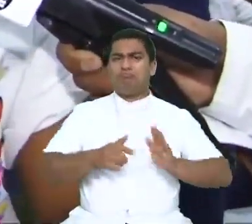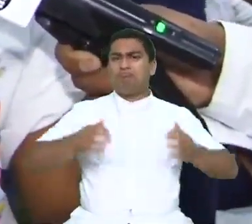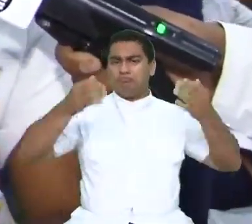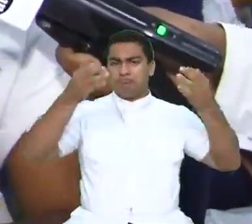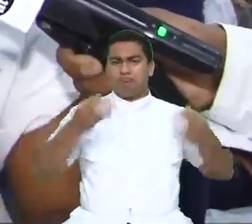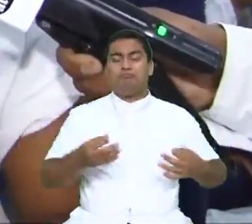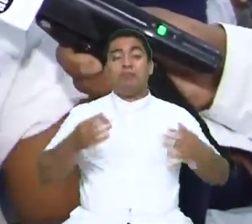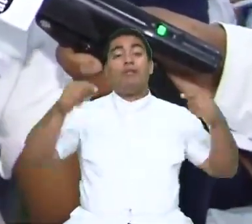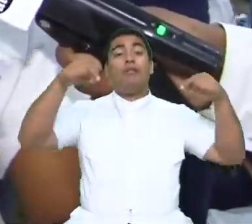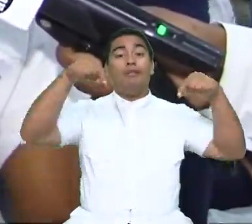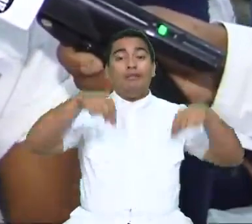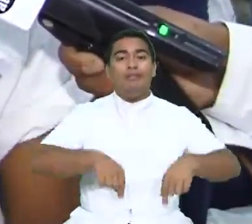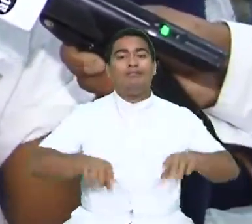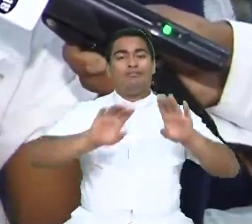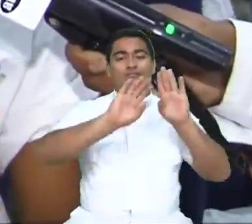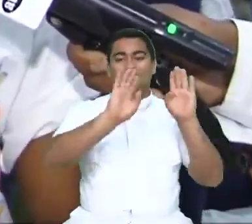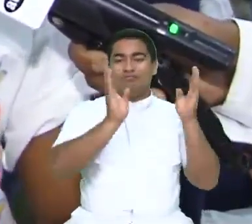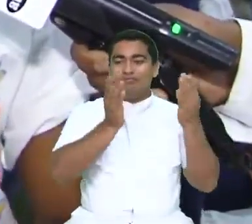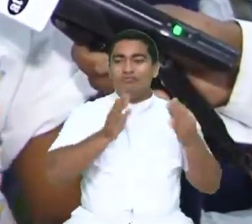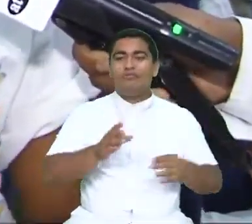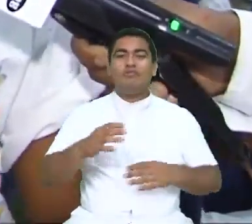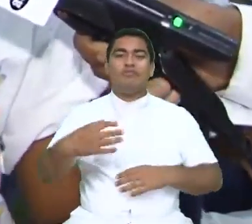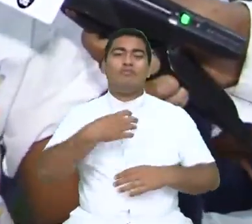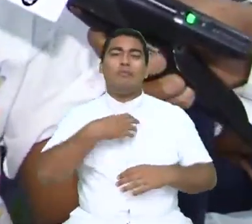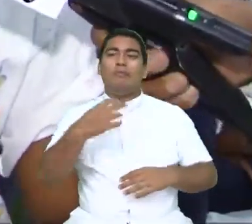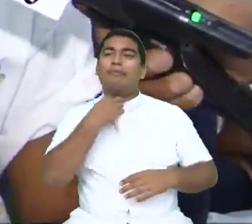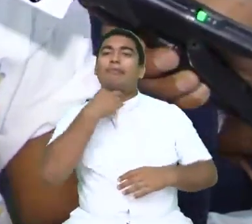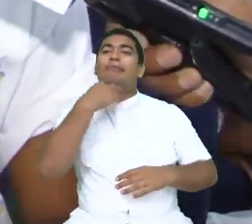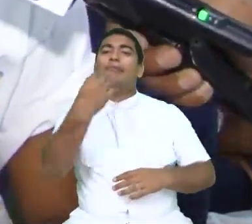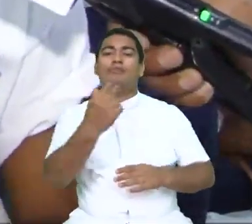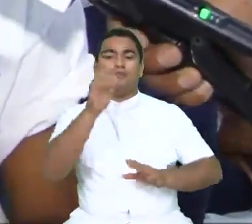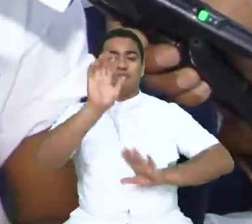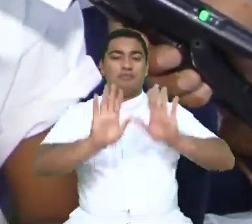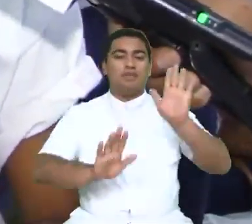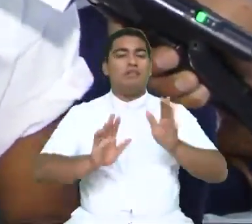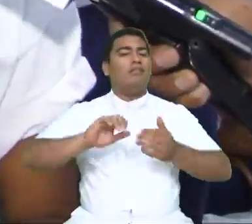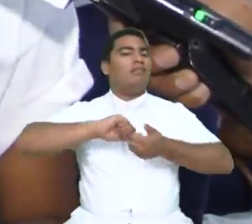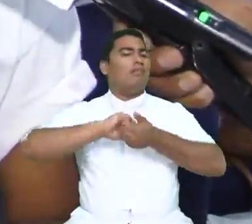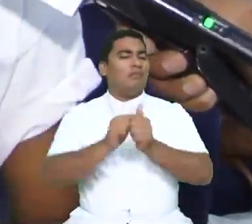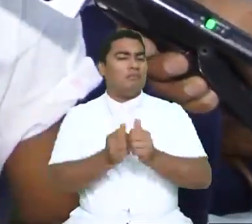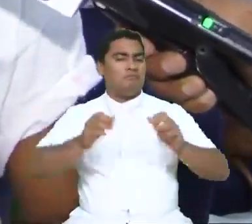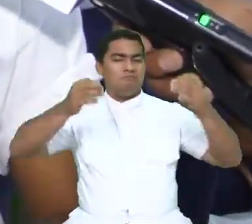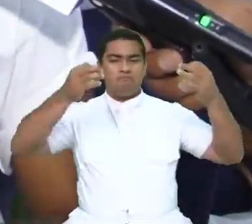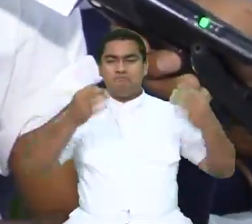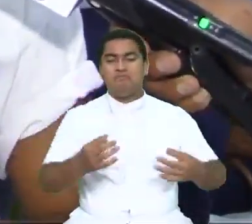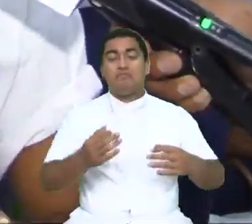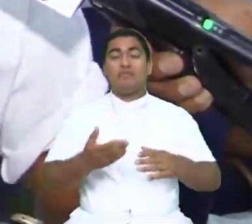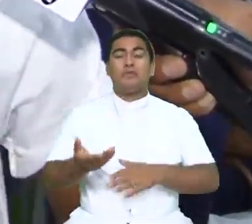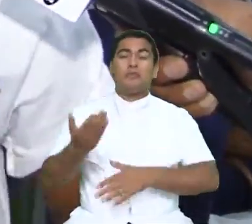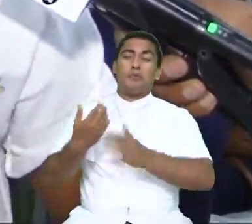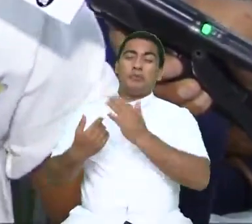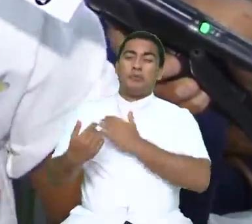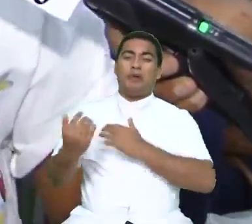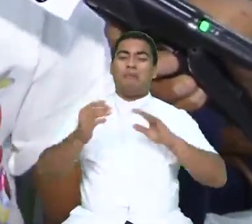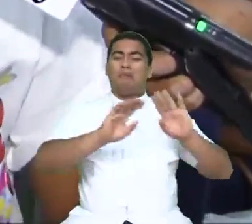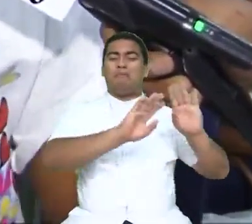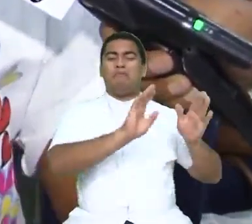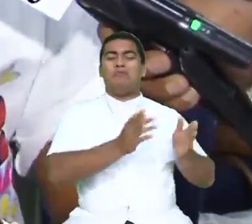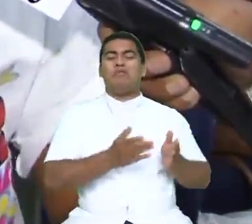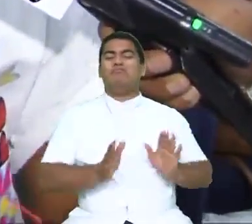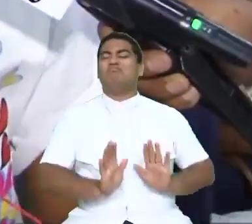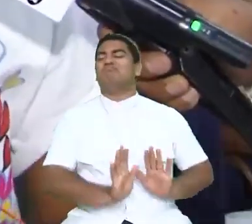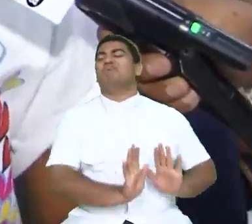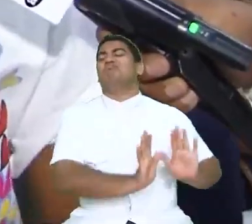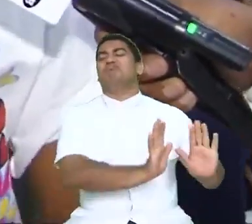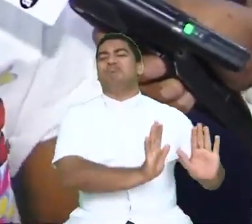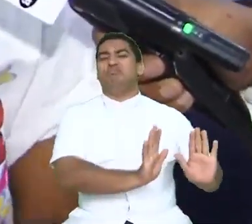mujer ahora tiene más voto al momento de algún deporte. Siempre la mujer era como excluida o